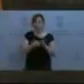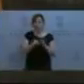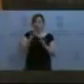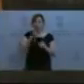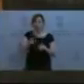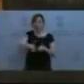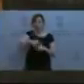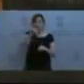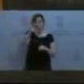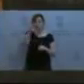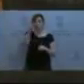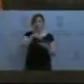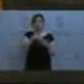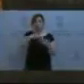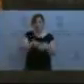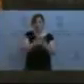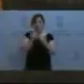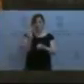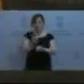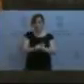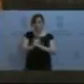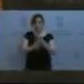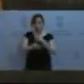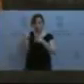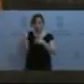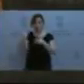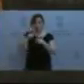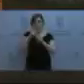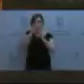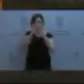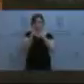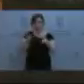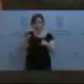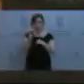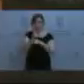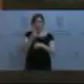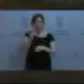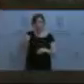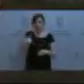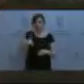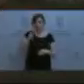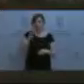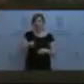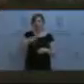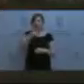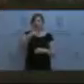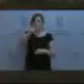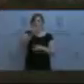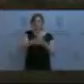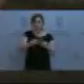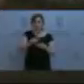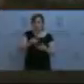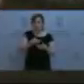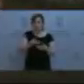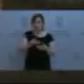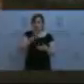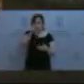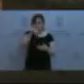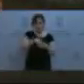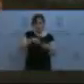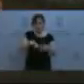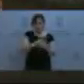de 2016 en la partida consignada y ya dicha y que vamos a ejecutar ya este